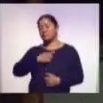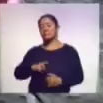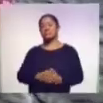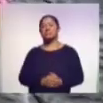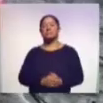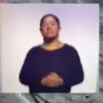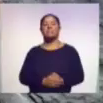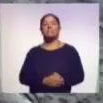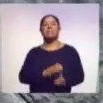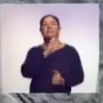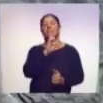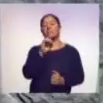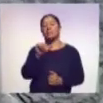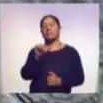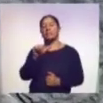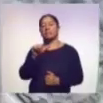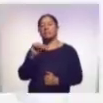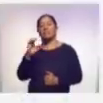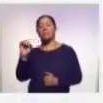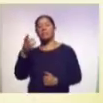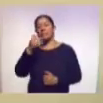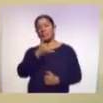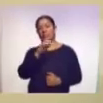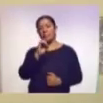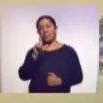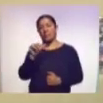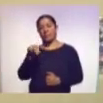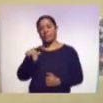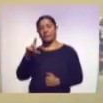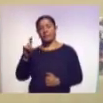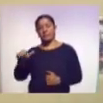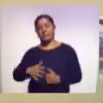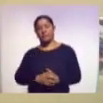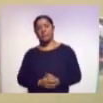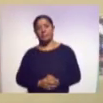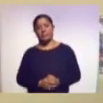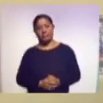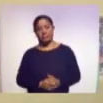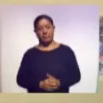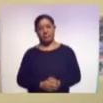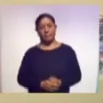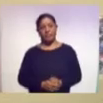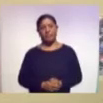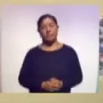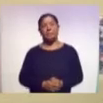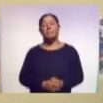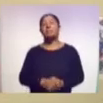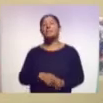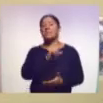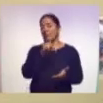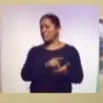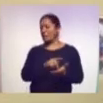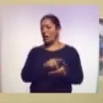de Comercio en este municipio, Yolanda Domínguez Vázquez. Ahorita en Apizaco se ha regulado mucho la situación del comercio